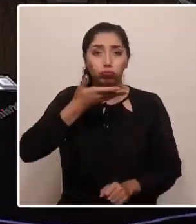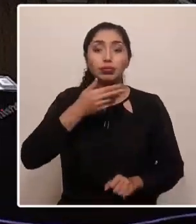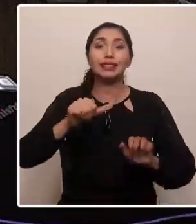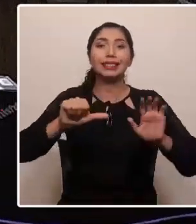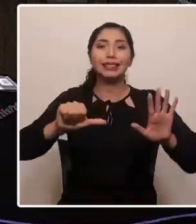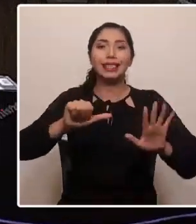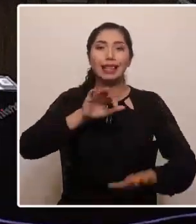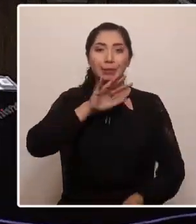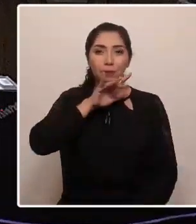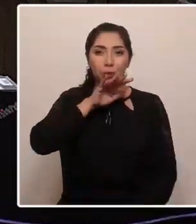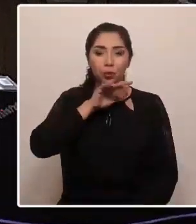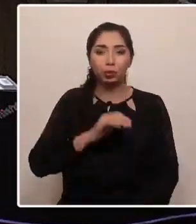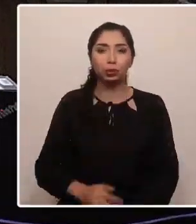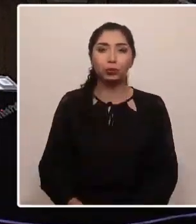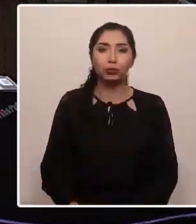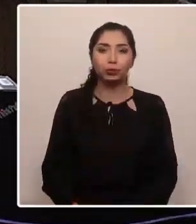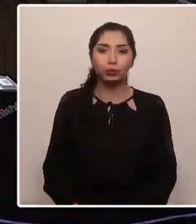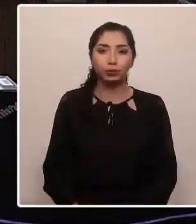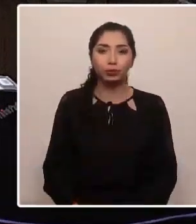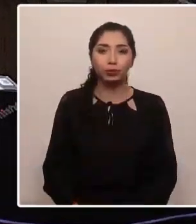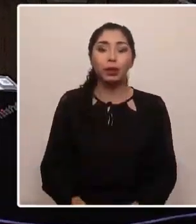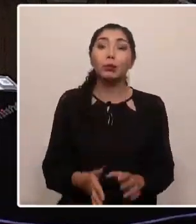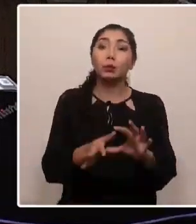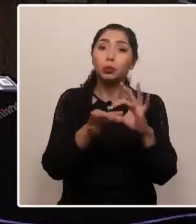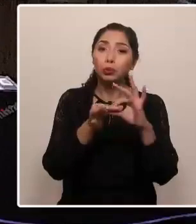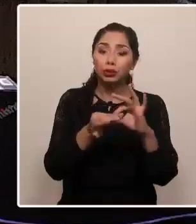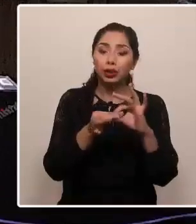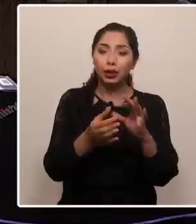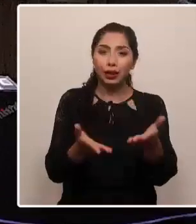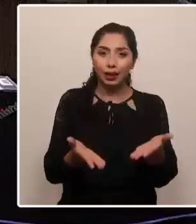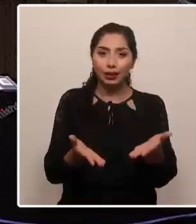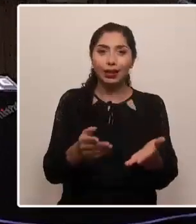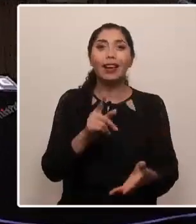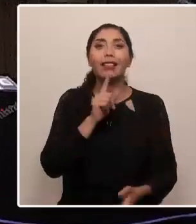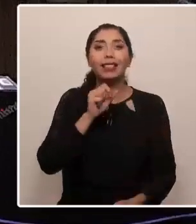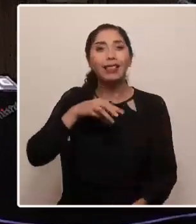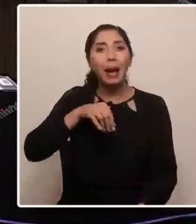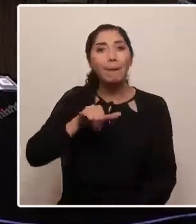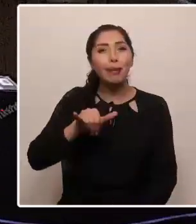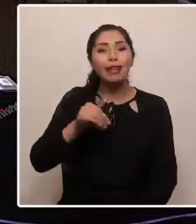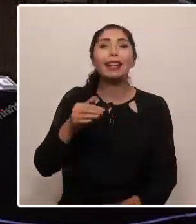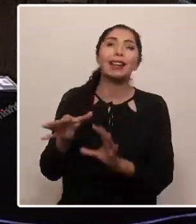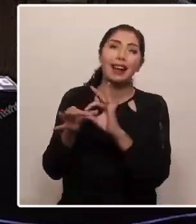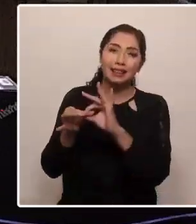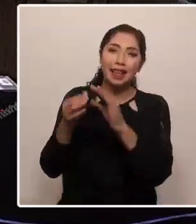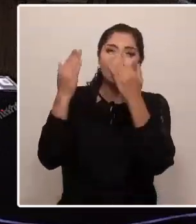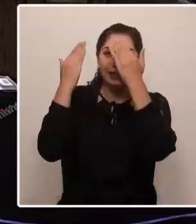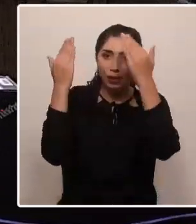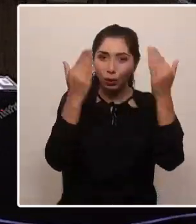Benito Baranda. Muchas gracias, don John, gracias, Tammy, saludo a la mesa a todos.